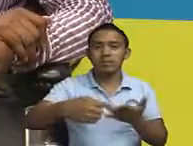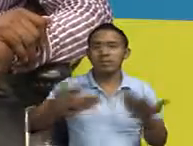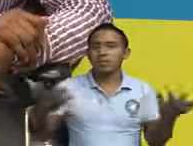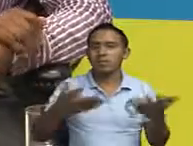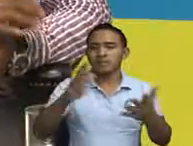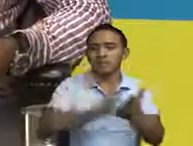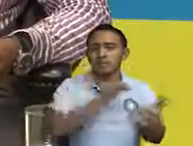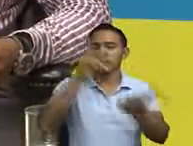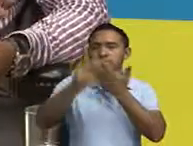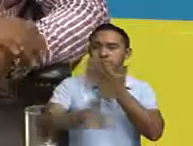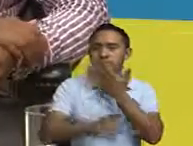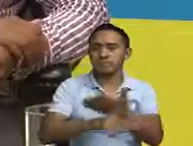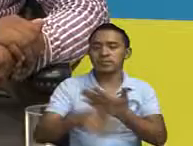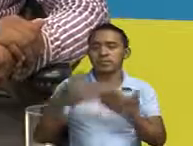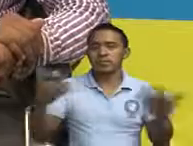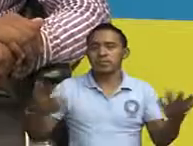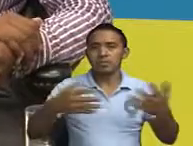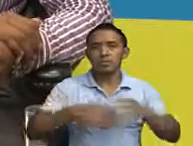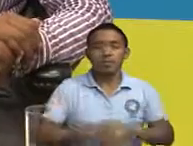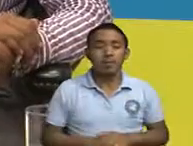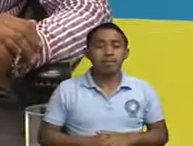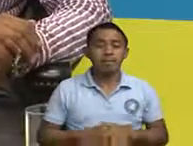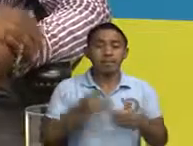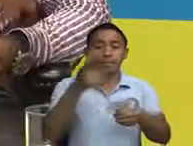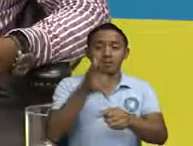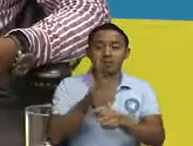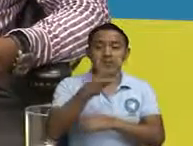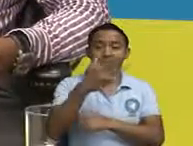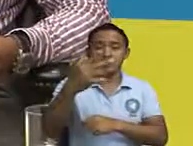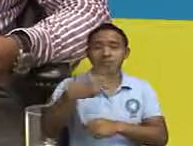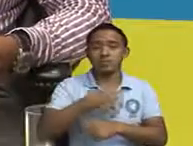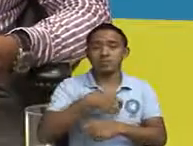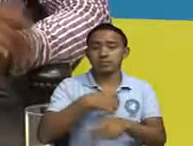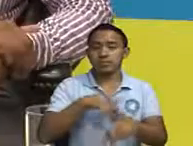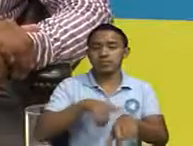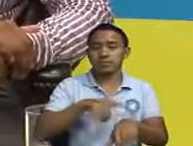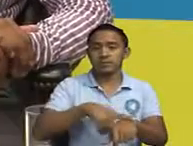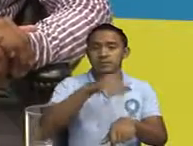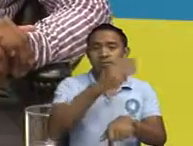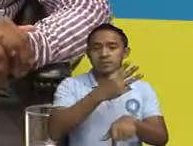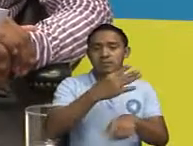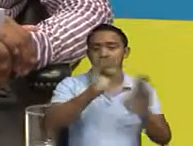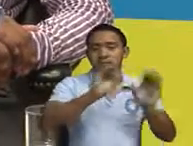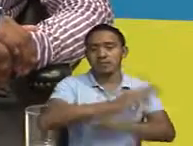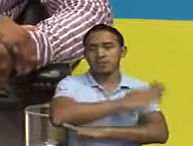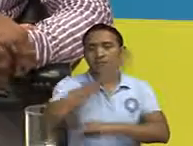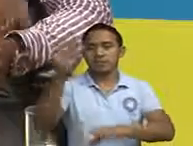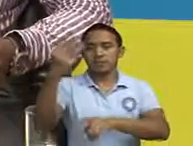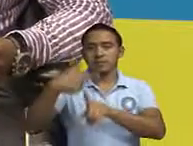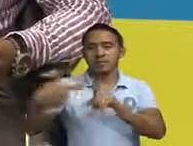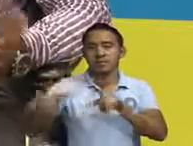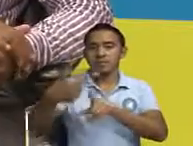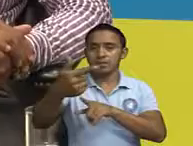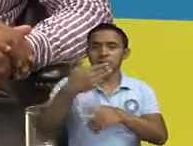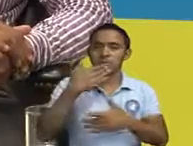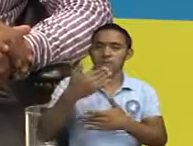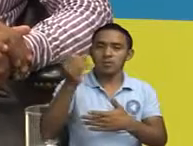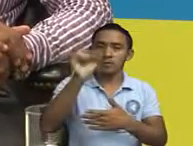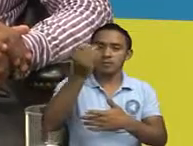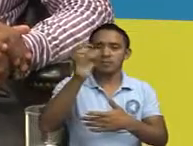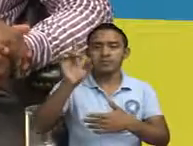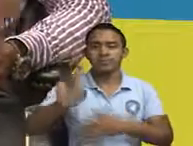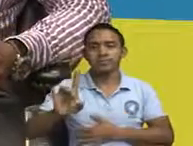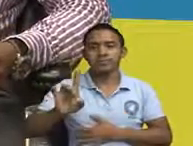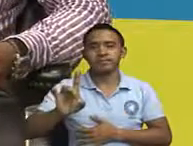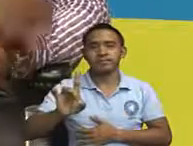este programa a través de la frecuencia del canal 98 a las 3 de la tarde a 3 y media. Tenga usted un excelente fin de